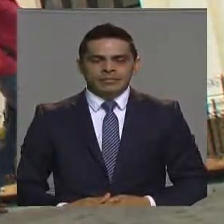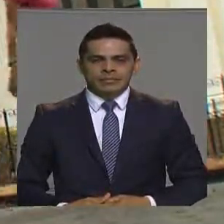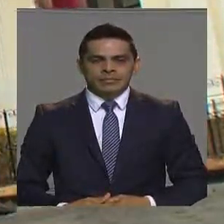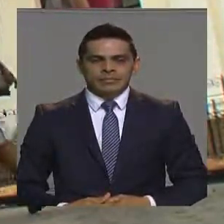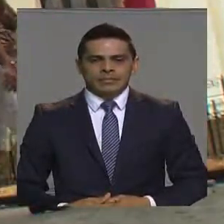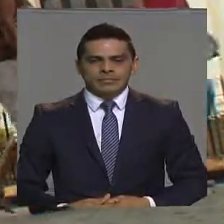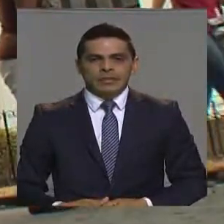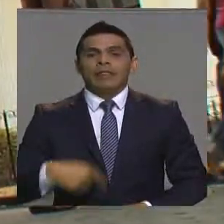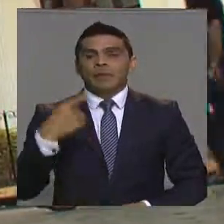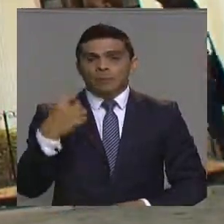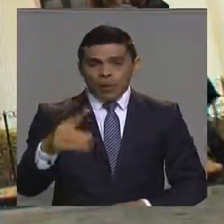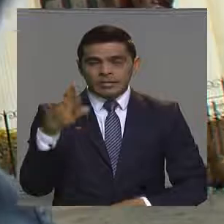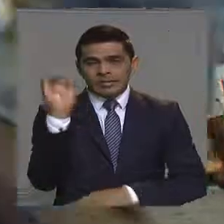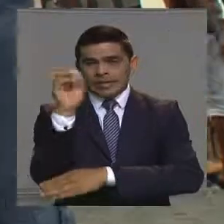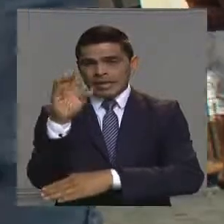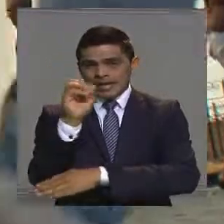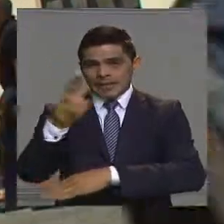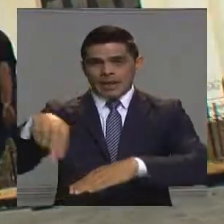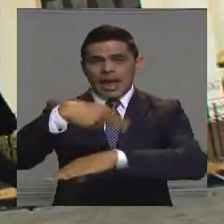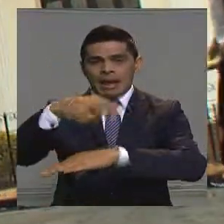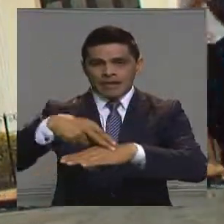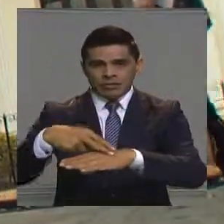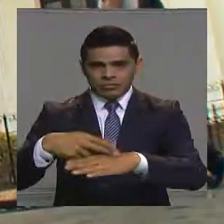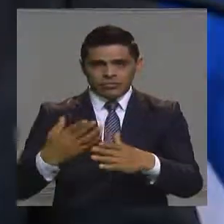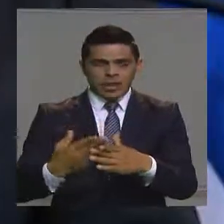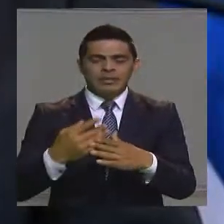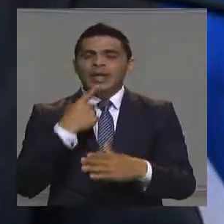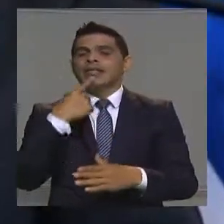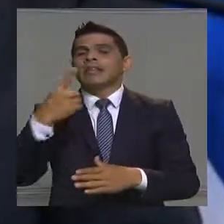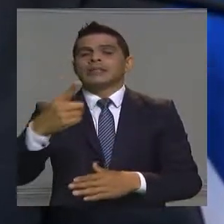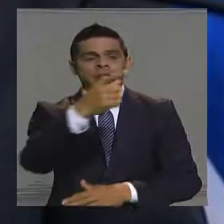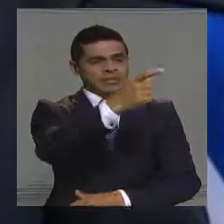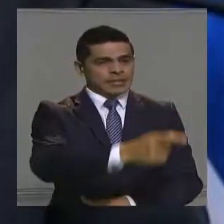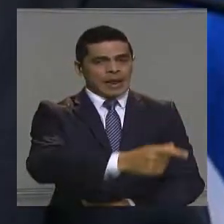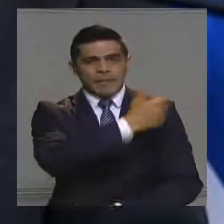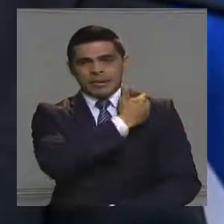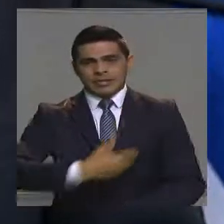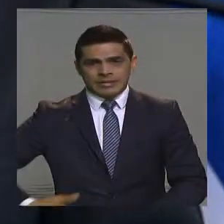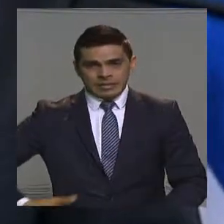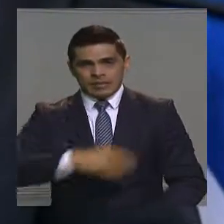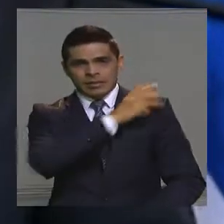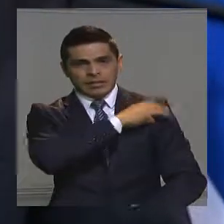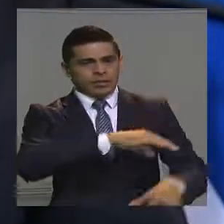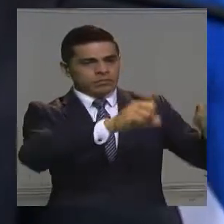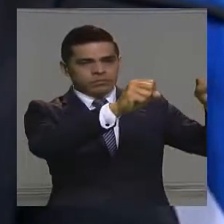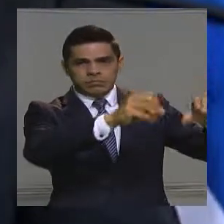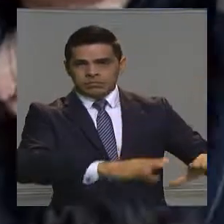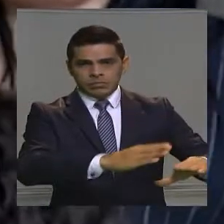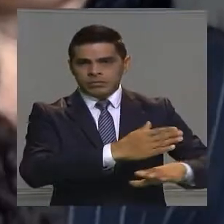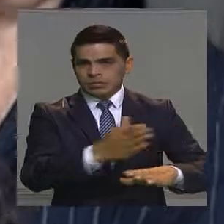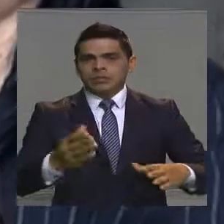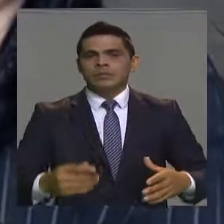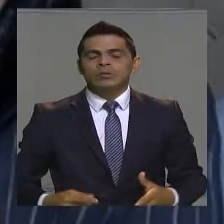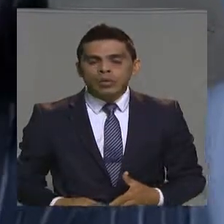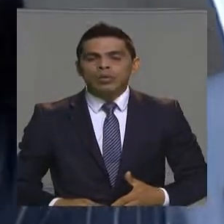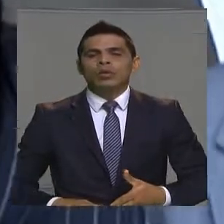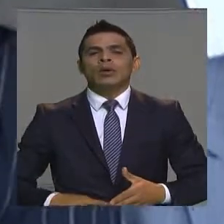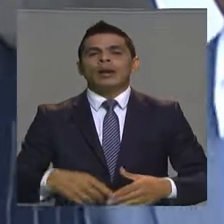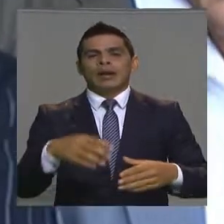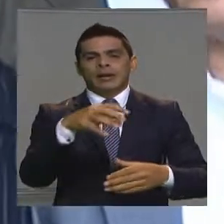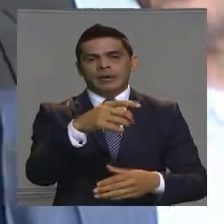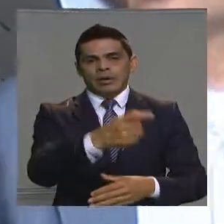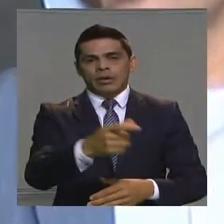Tras la acción de la Asamblea Legislativa Venezolana de declarar el abandono del cargo del presidente Nicolás Maduro, la bancada del